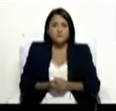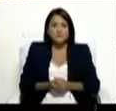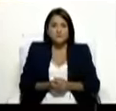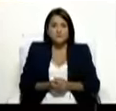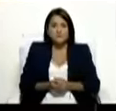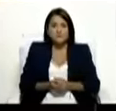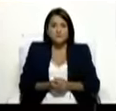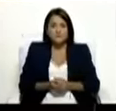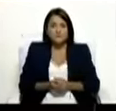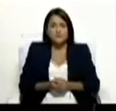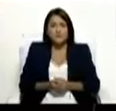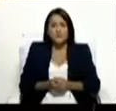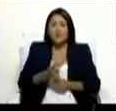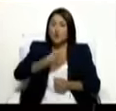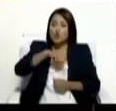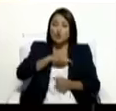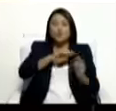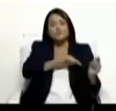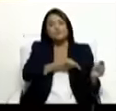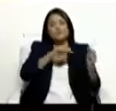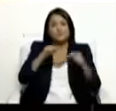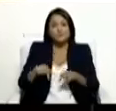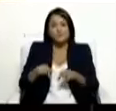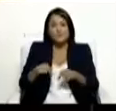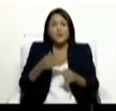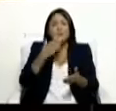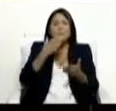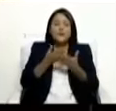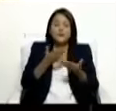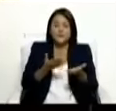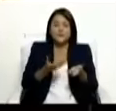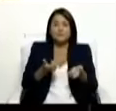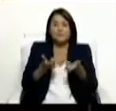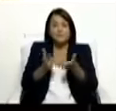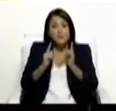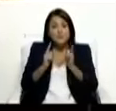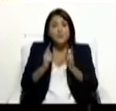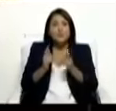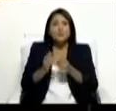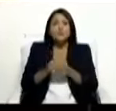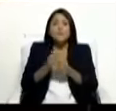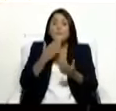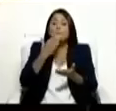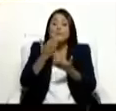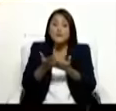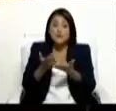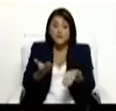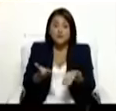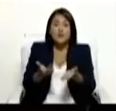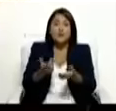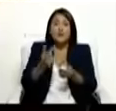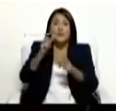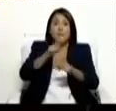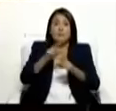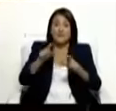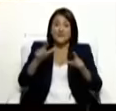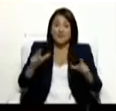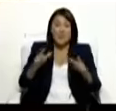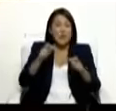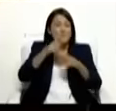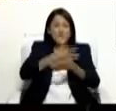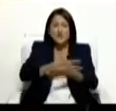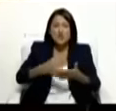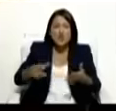Venezuela. Venimos a pedir un amparo para que las voces de los millones que ya están en la calle en este momento,